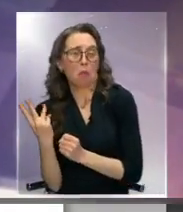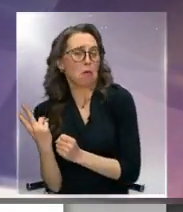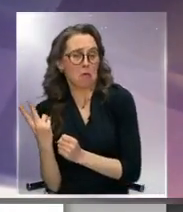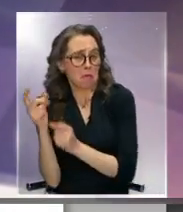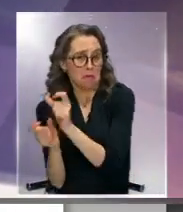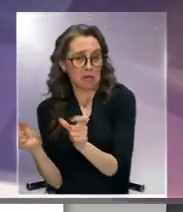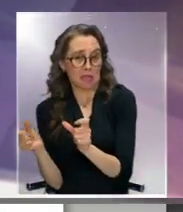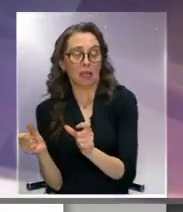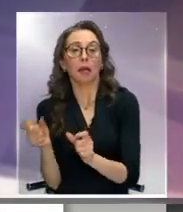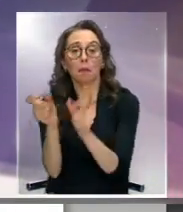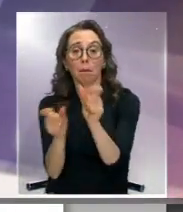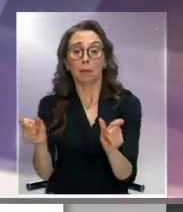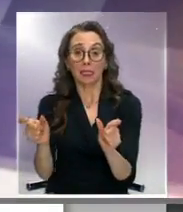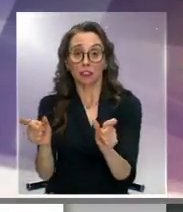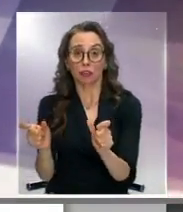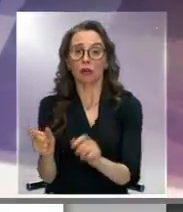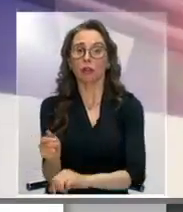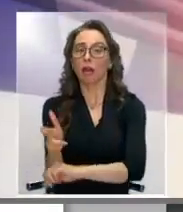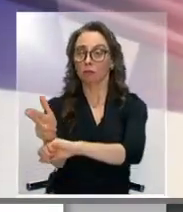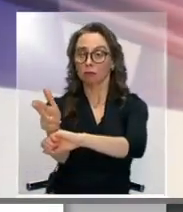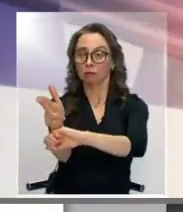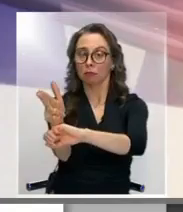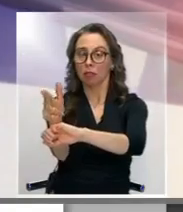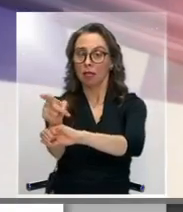trabajadores que debían permanecer en el piso.